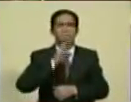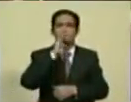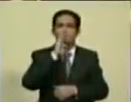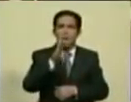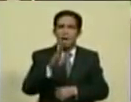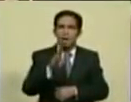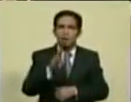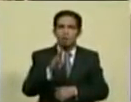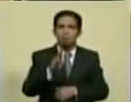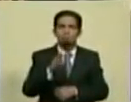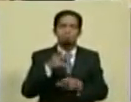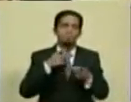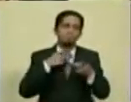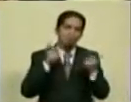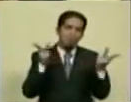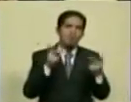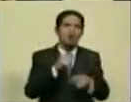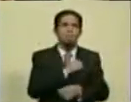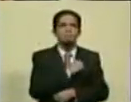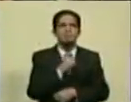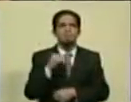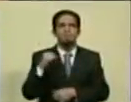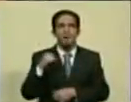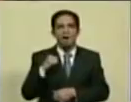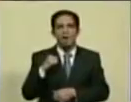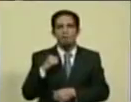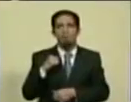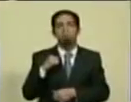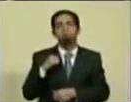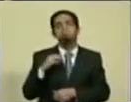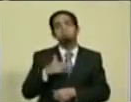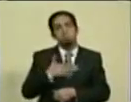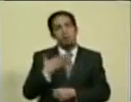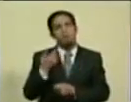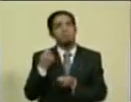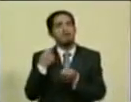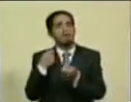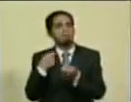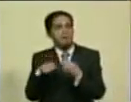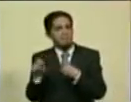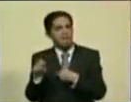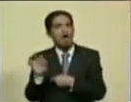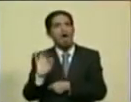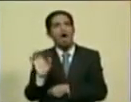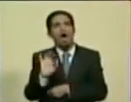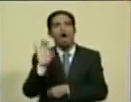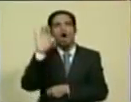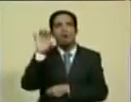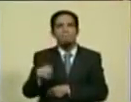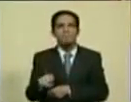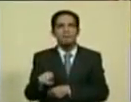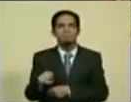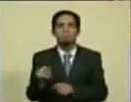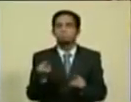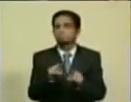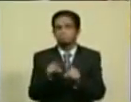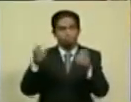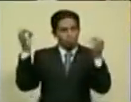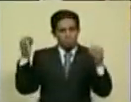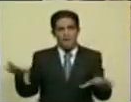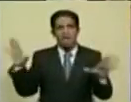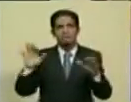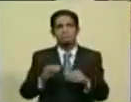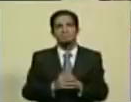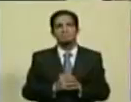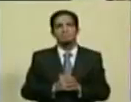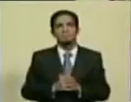banca privada y hacer compra y venta de divisas como un mercado cambiario normal,